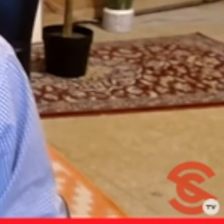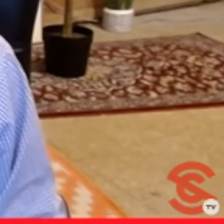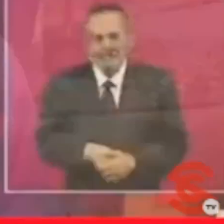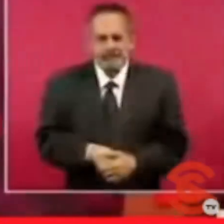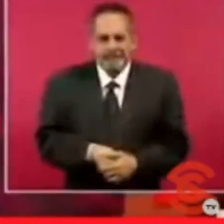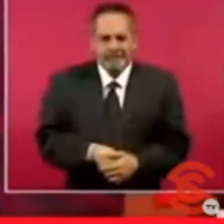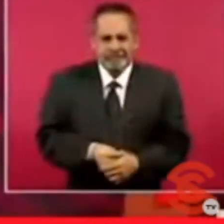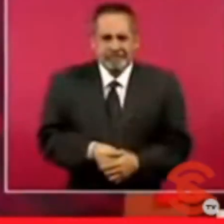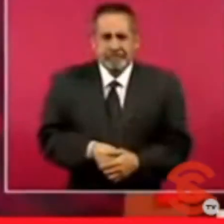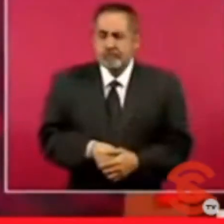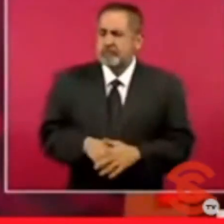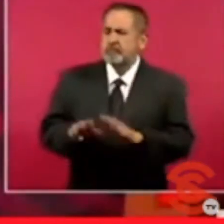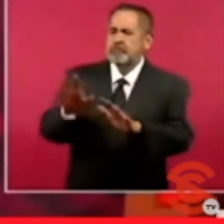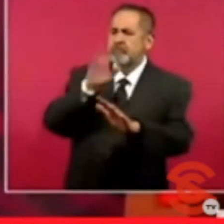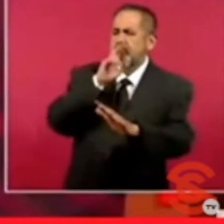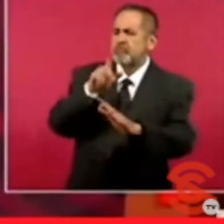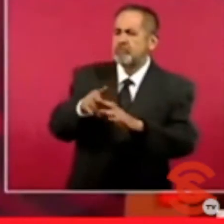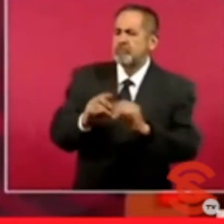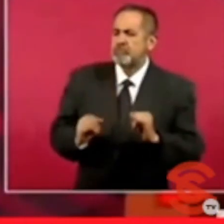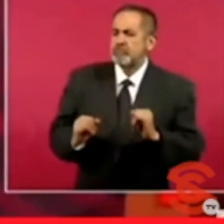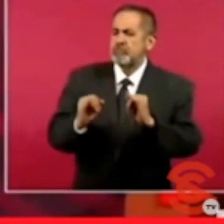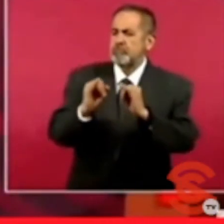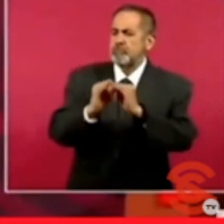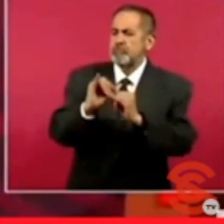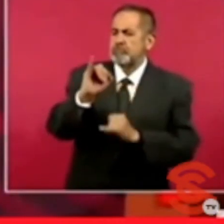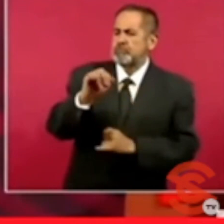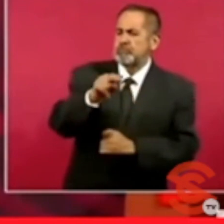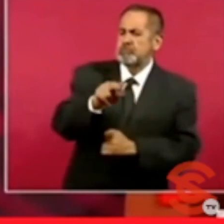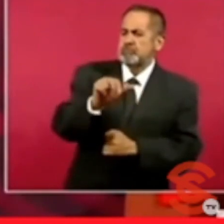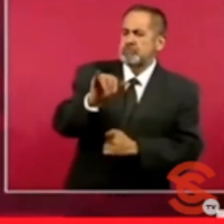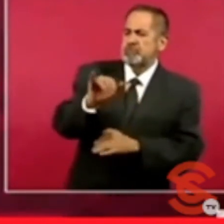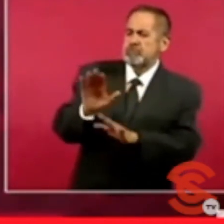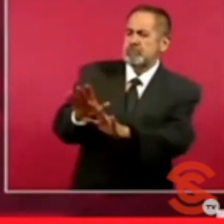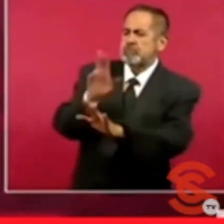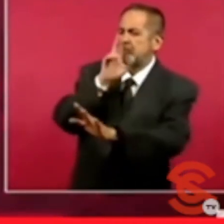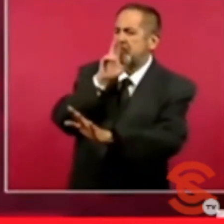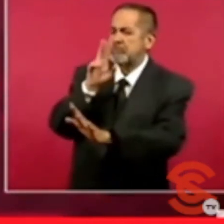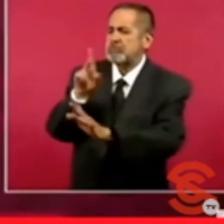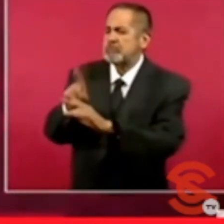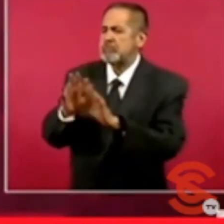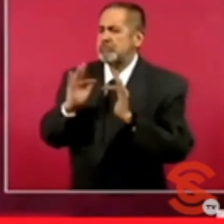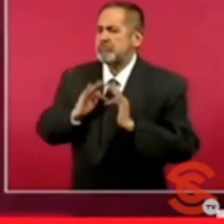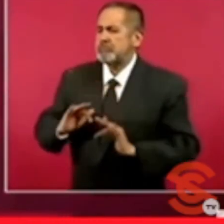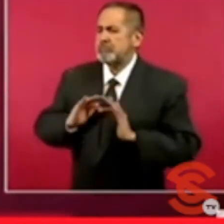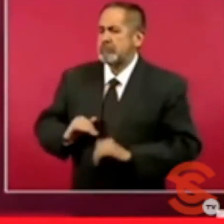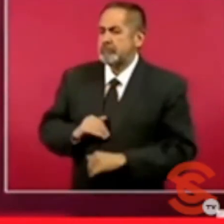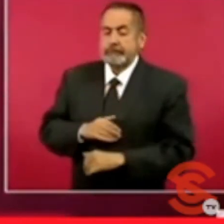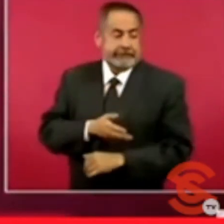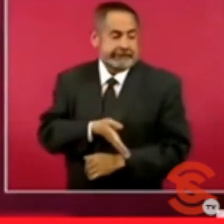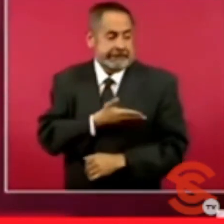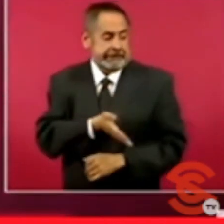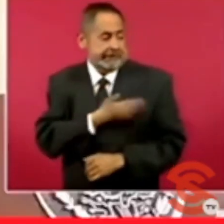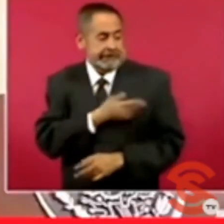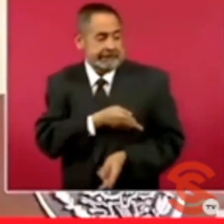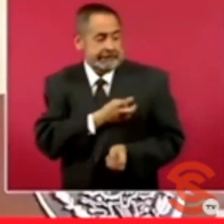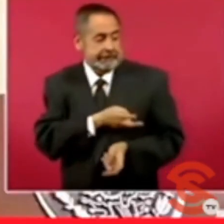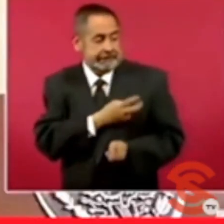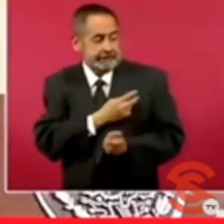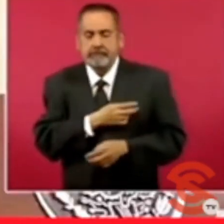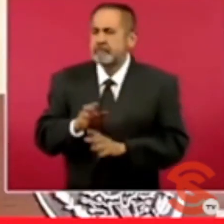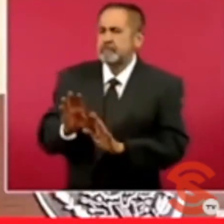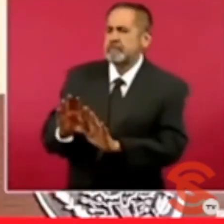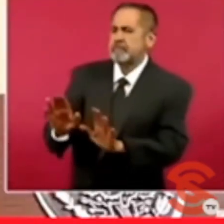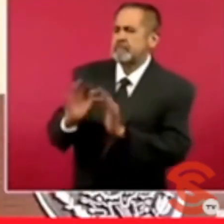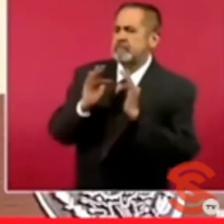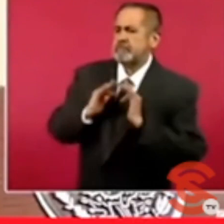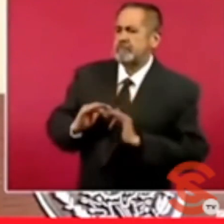superior de la federación ASUME la función del inai exhibió sus gastos millonarios celebró que esos panistas vayan a extrañar